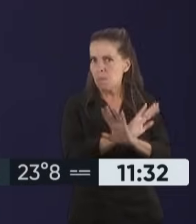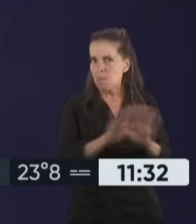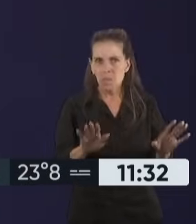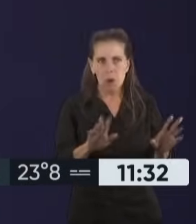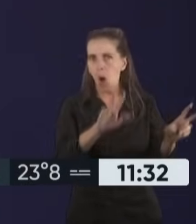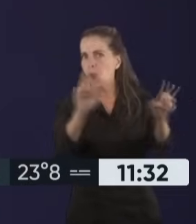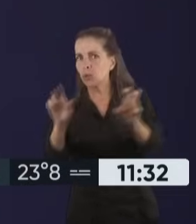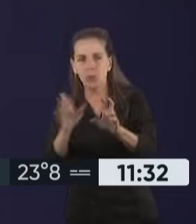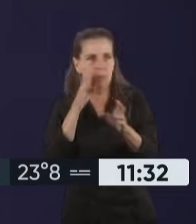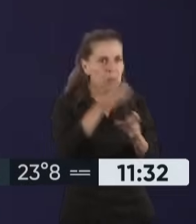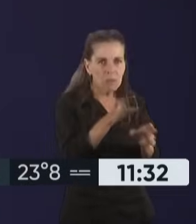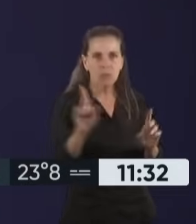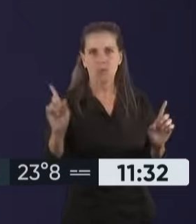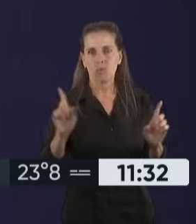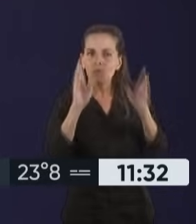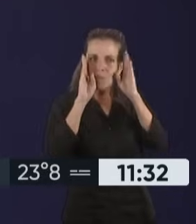centímetro. Incluso